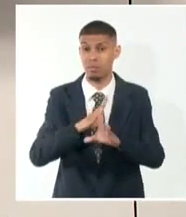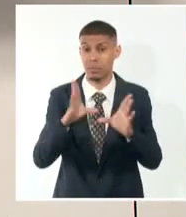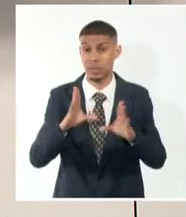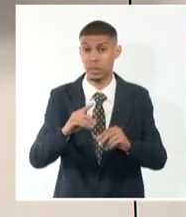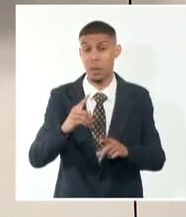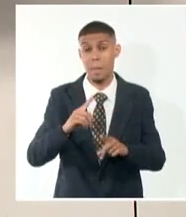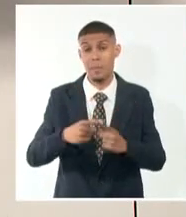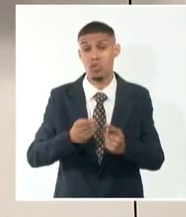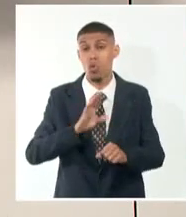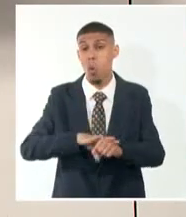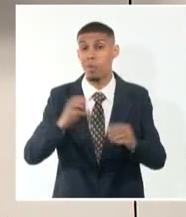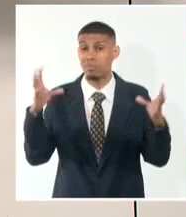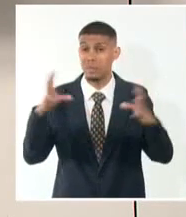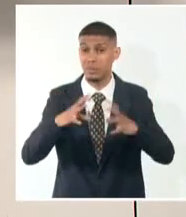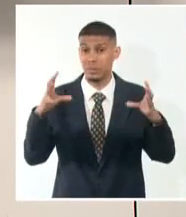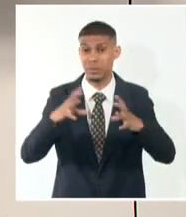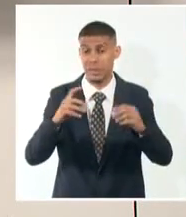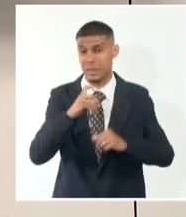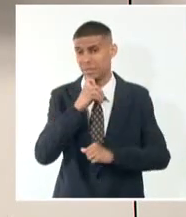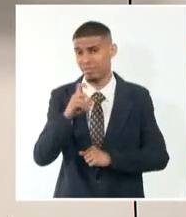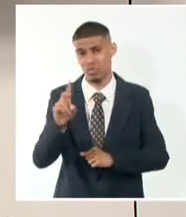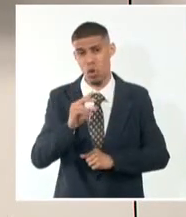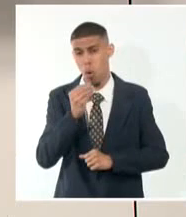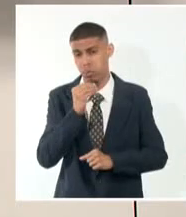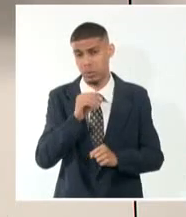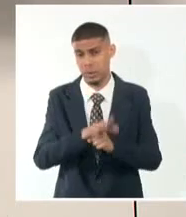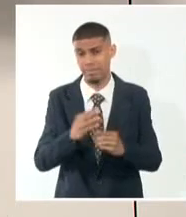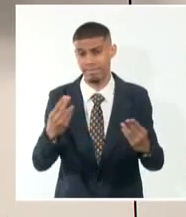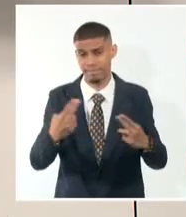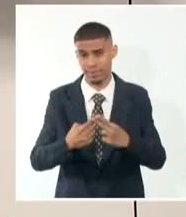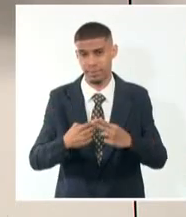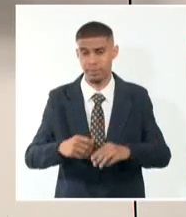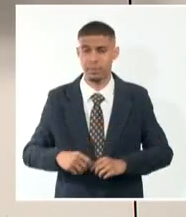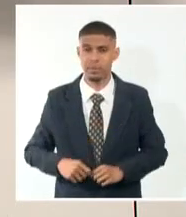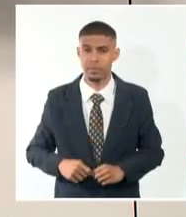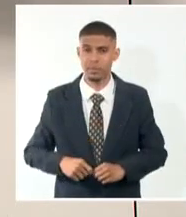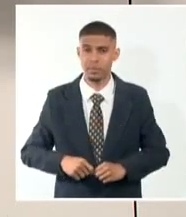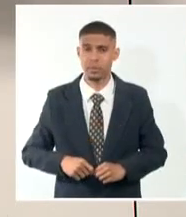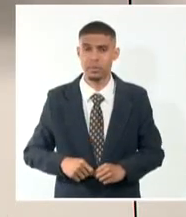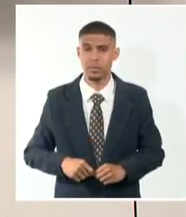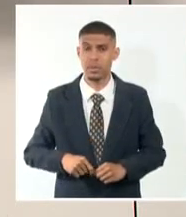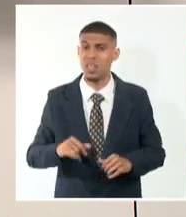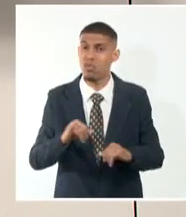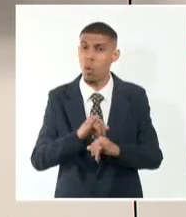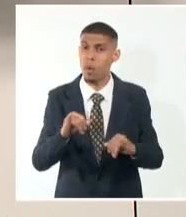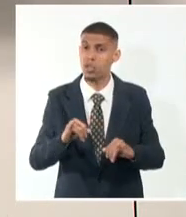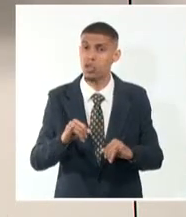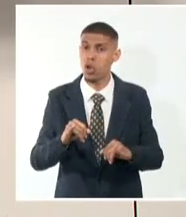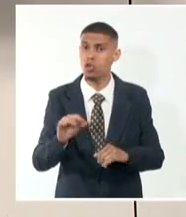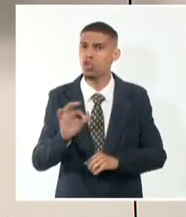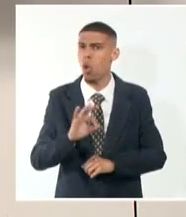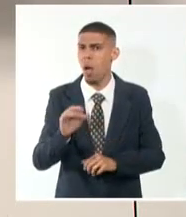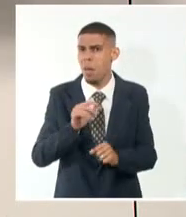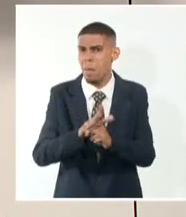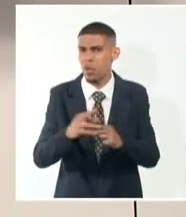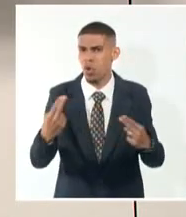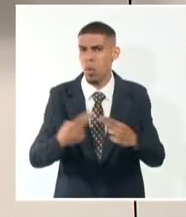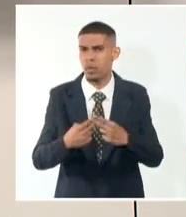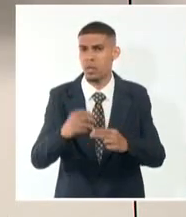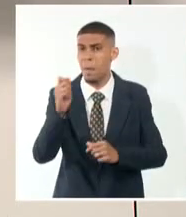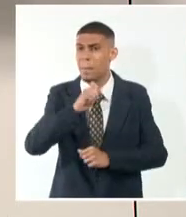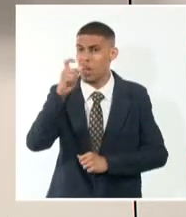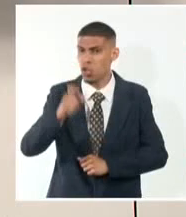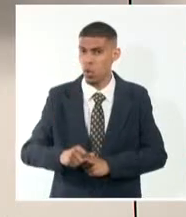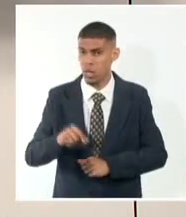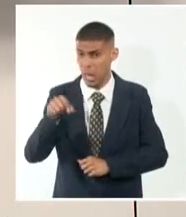de anoche y de hoy a la madrugada ocasionaron problemas en la pista. Hasta el momento de este reporte no había comenzado la competencia. Nuestra corresponsal